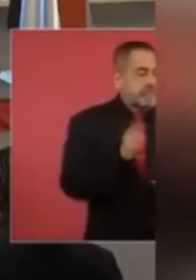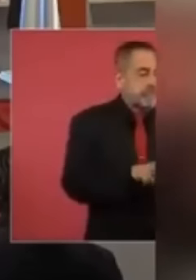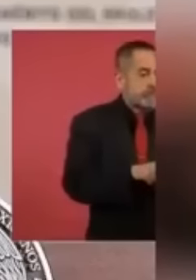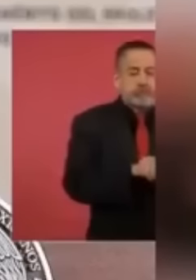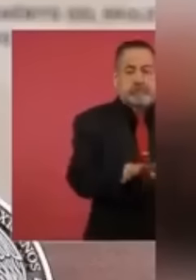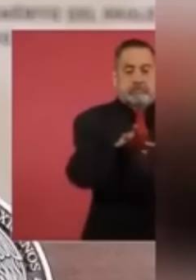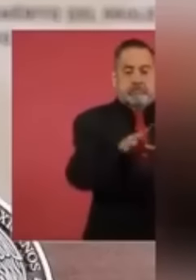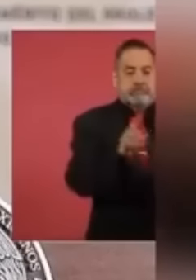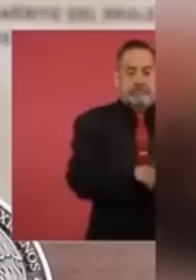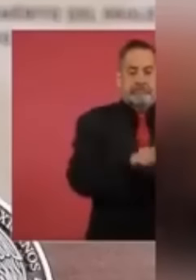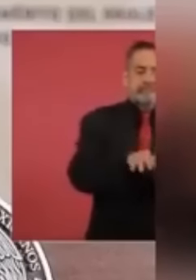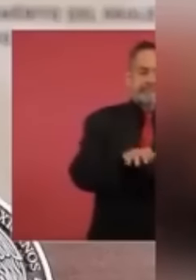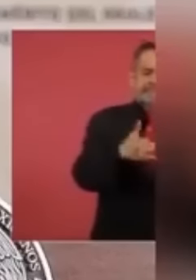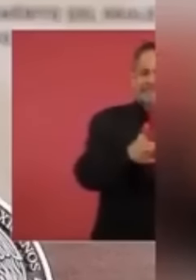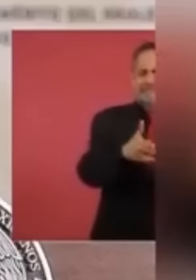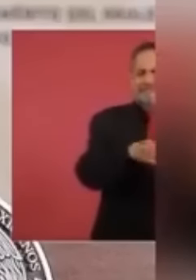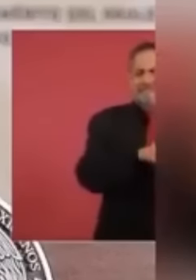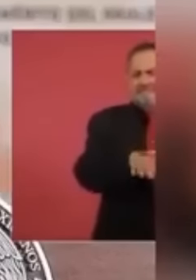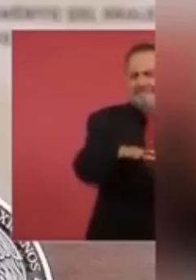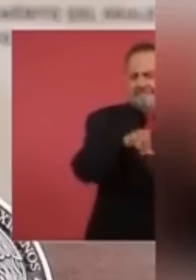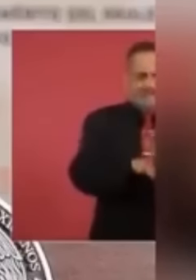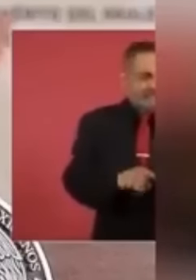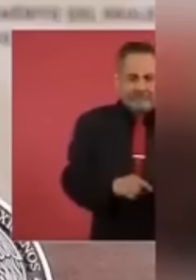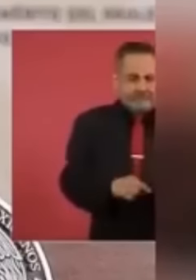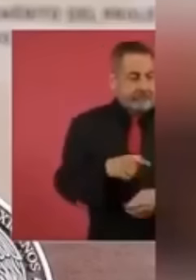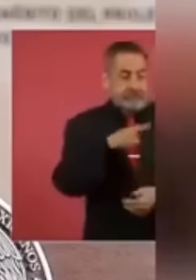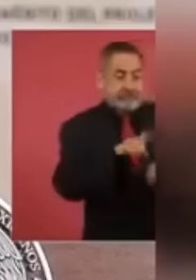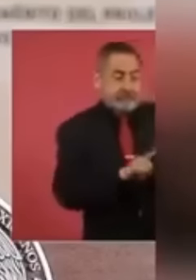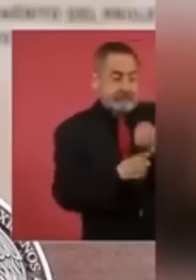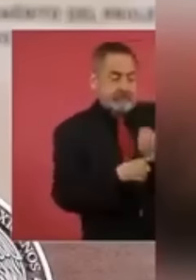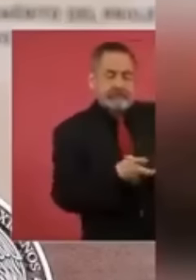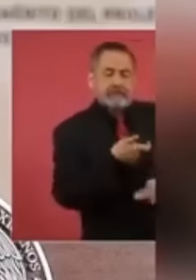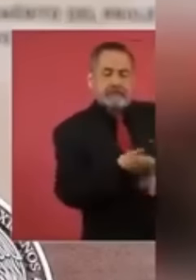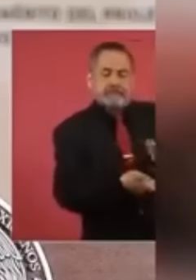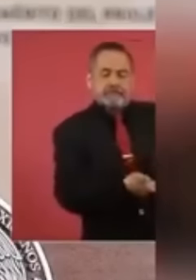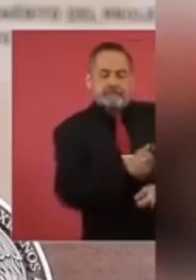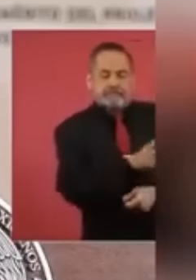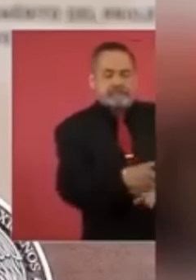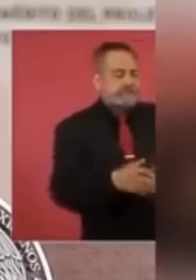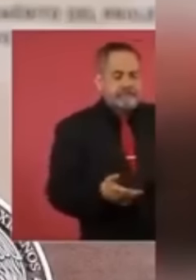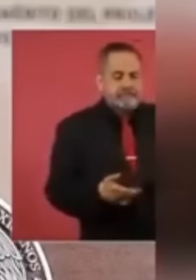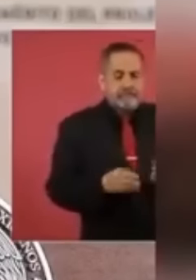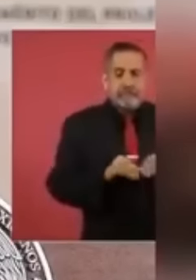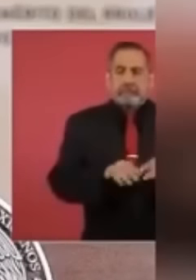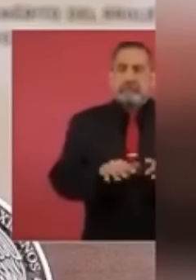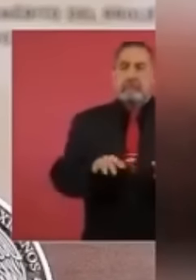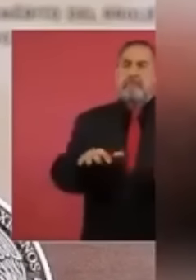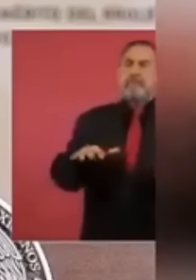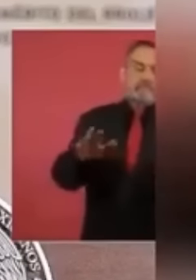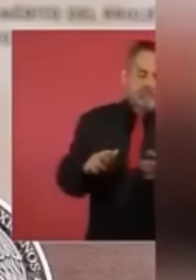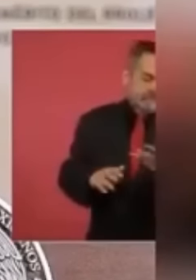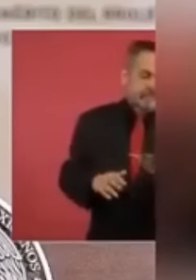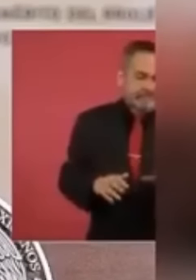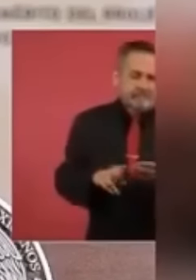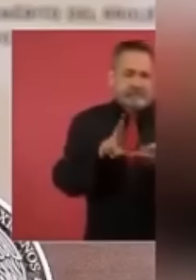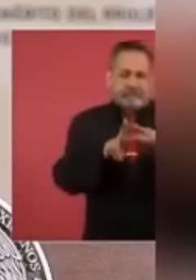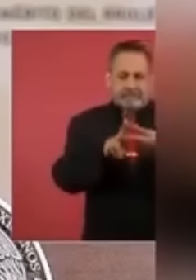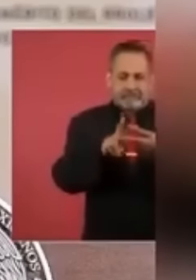estas noas de cuentas que pagan para ser verificadas crecen los mensajes y colocan los